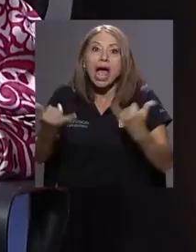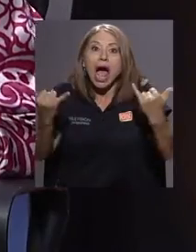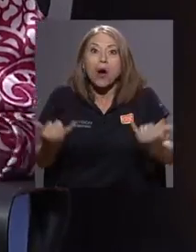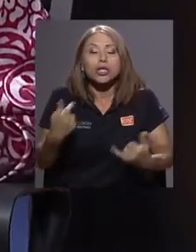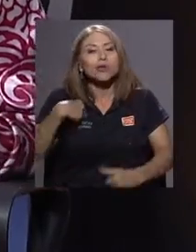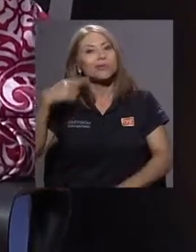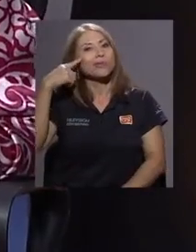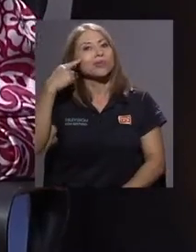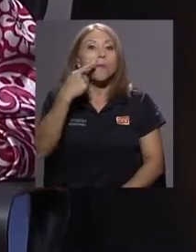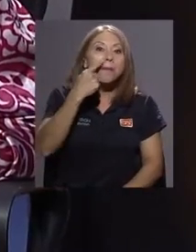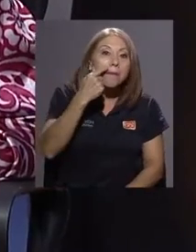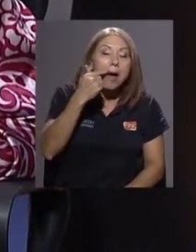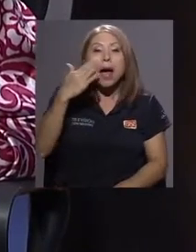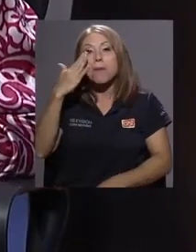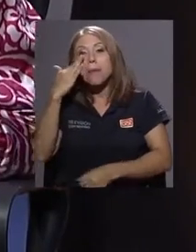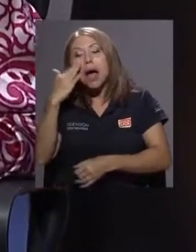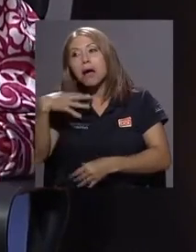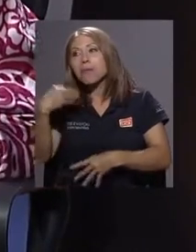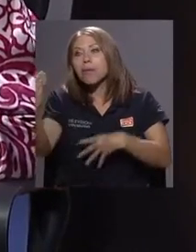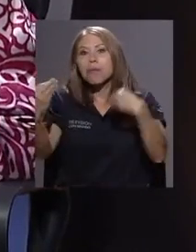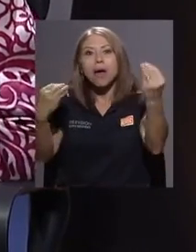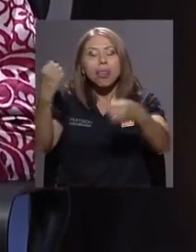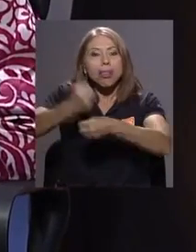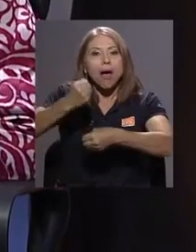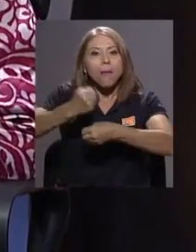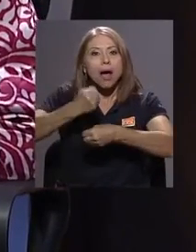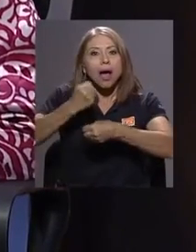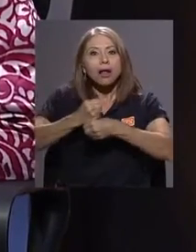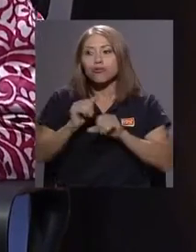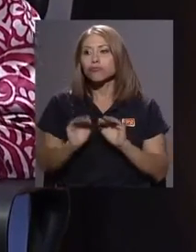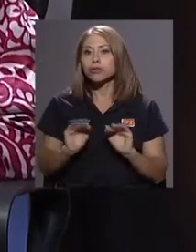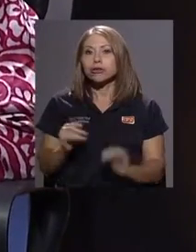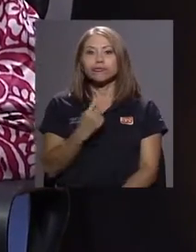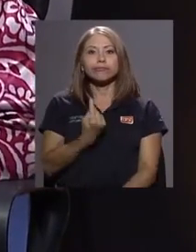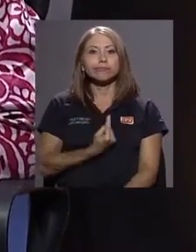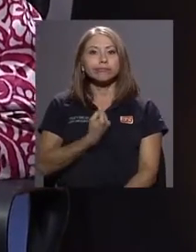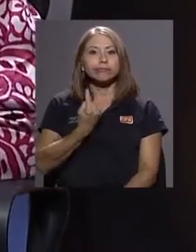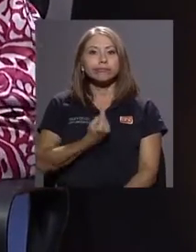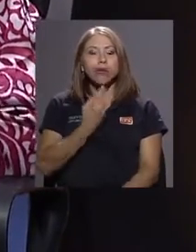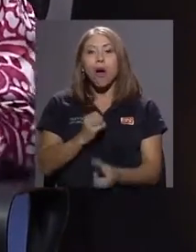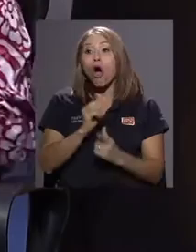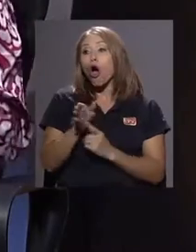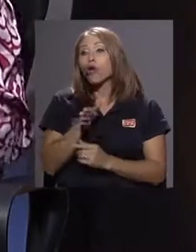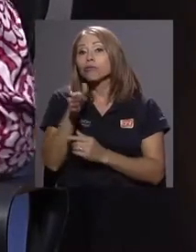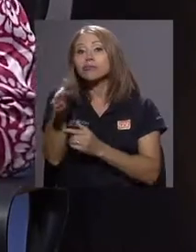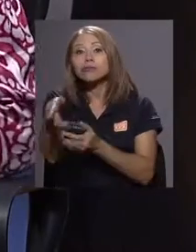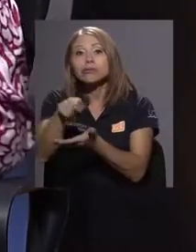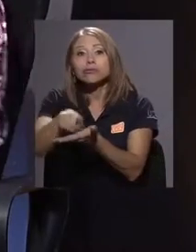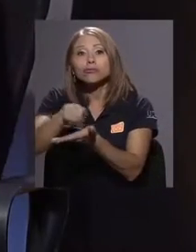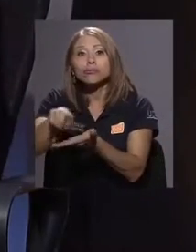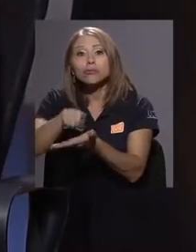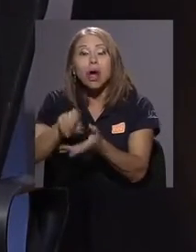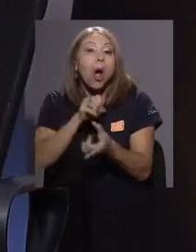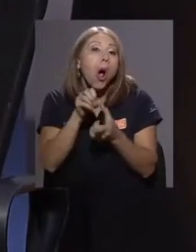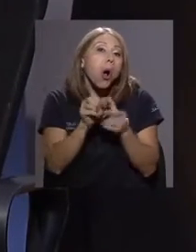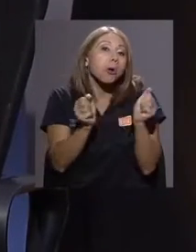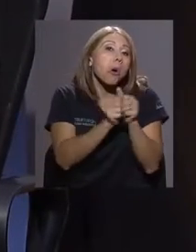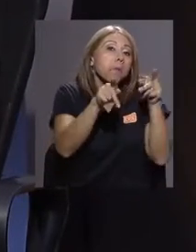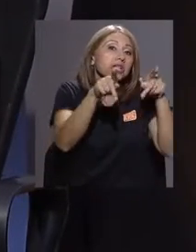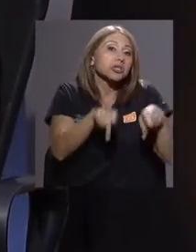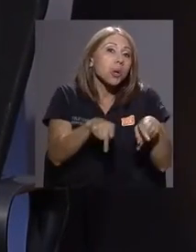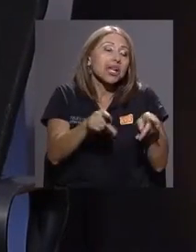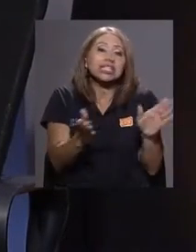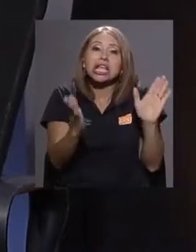papá mamá trabajan si los niños pasan mucho tiempo solos o pasan en la escuela o pasan con gente que no tiene una